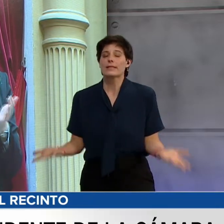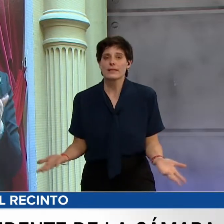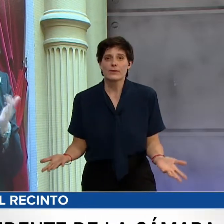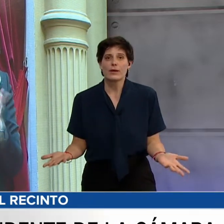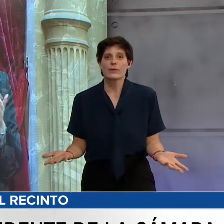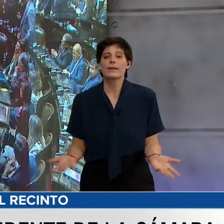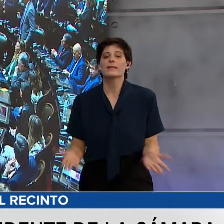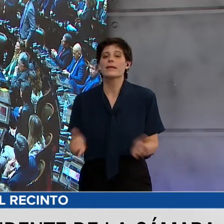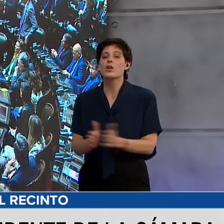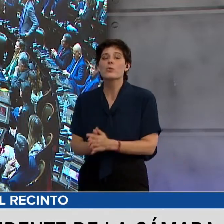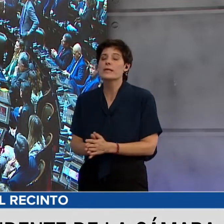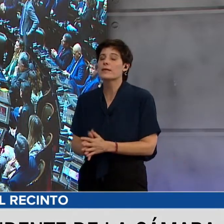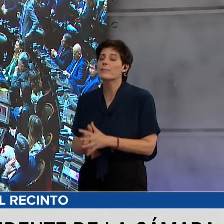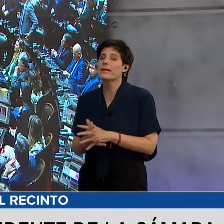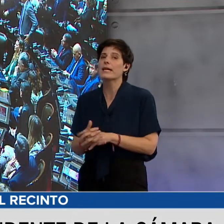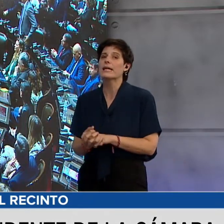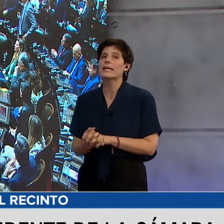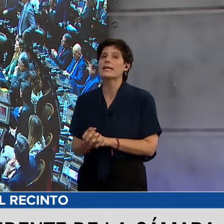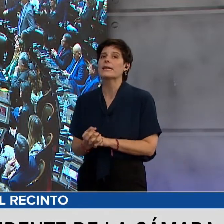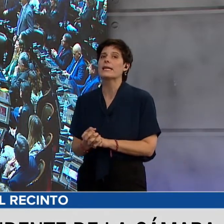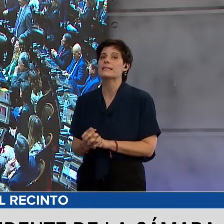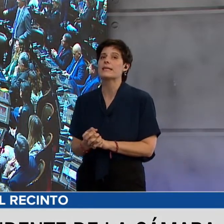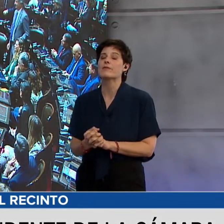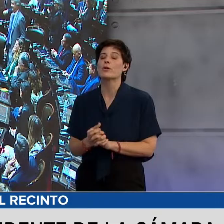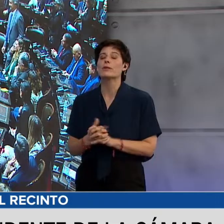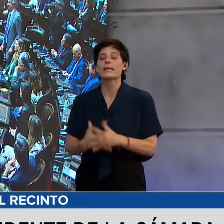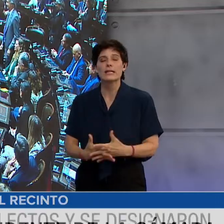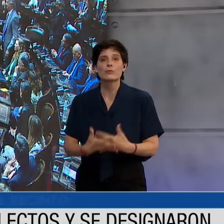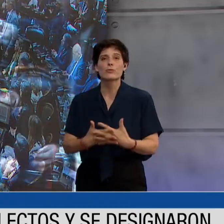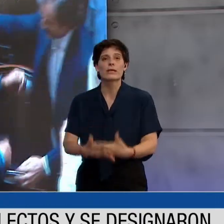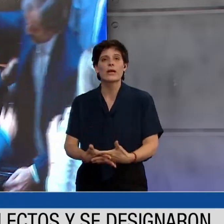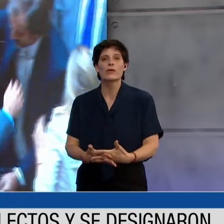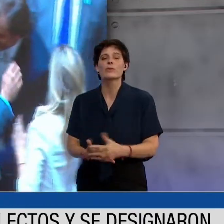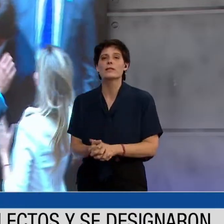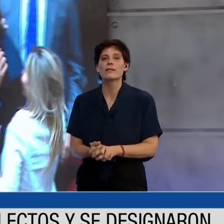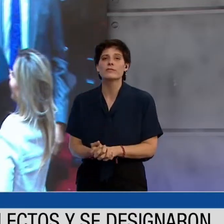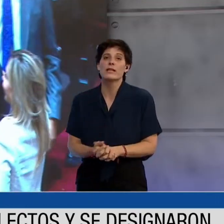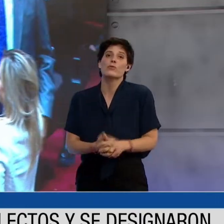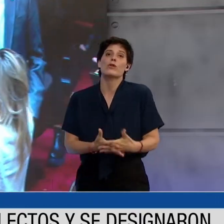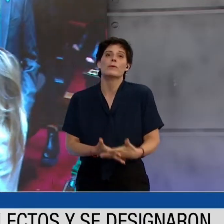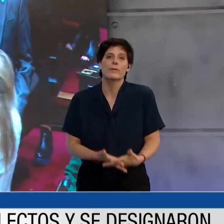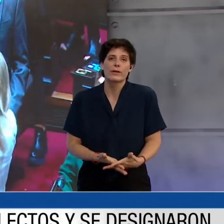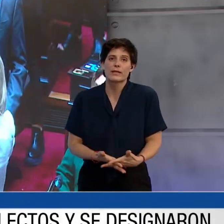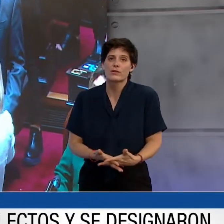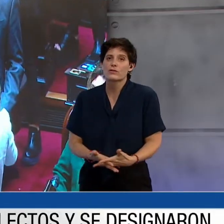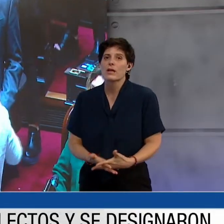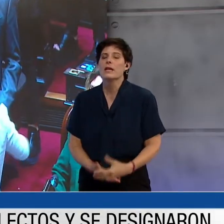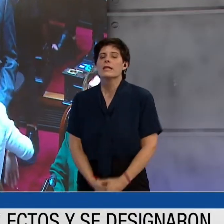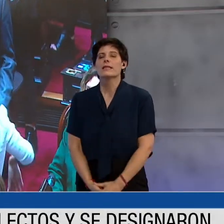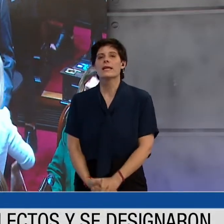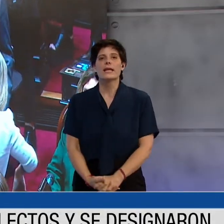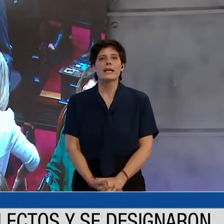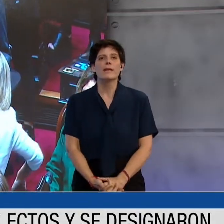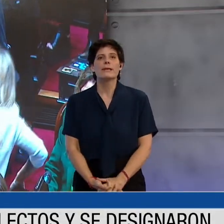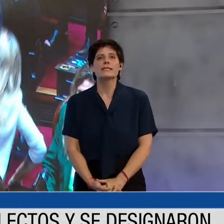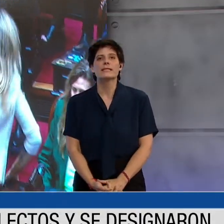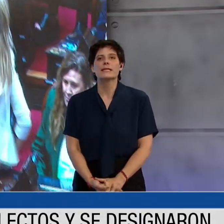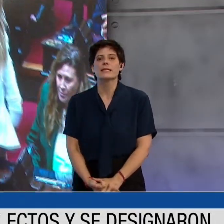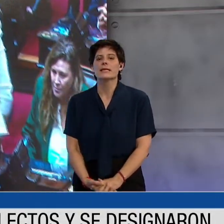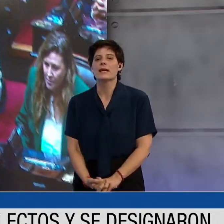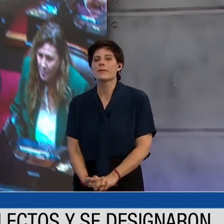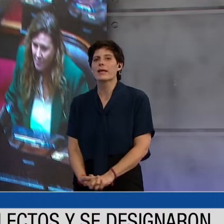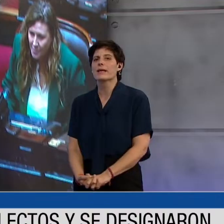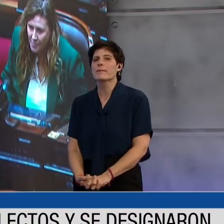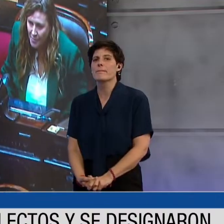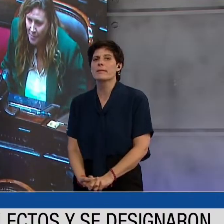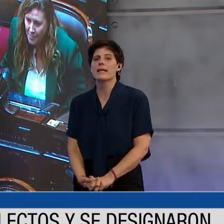mucha expectativa, obviamente el lunes se espera que esté firmado el decreto y publicado en el boletín oficial, uno de los primeros decretos del